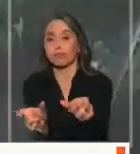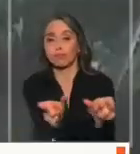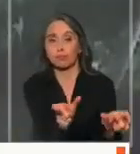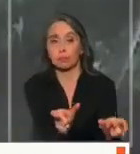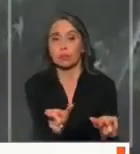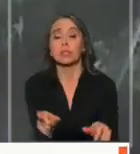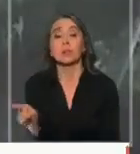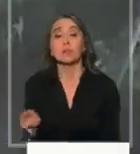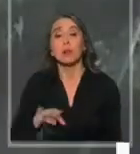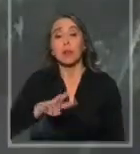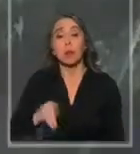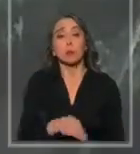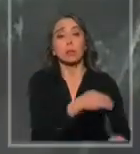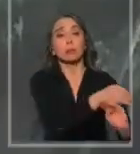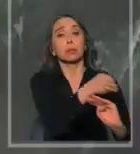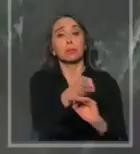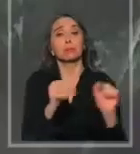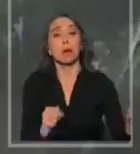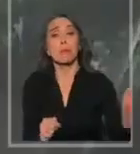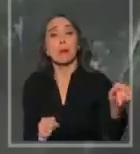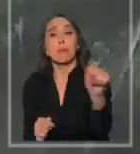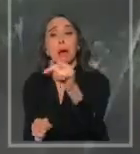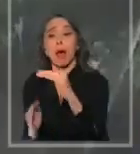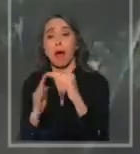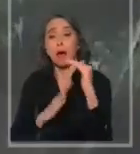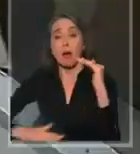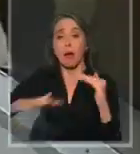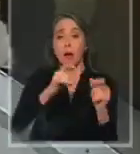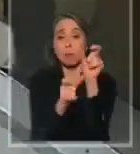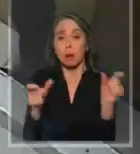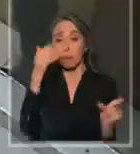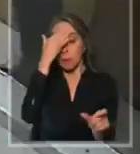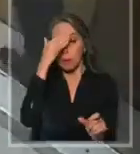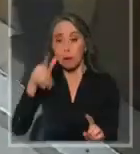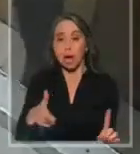Tour delictual que dejó a todo un barrio preocupado. Fueron amenazados con